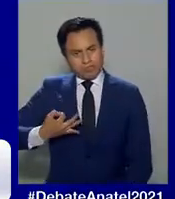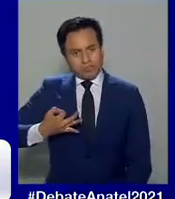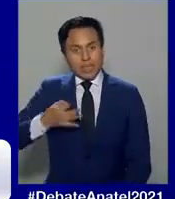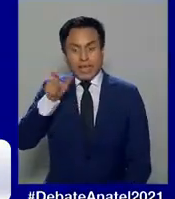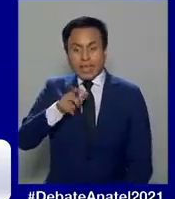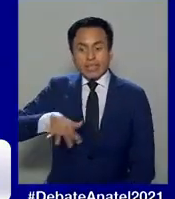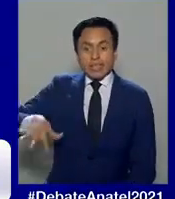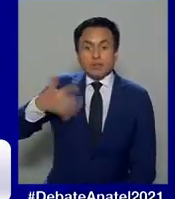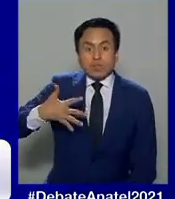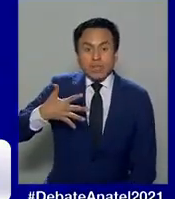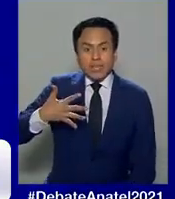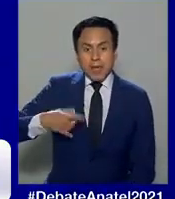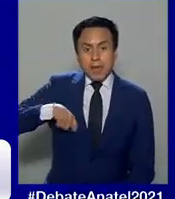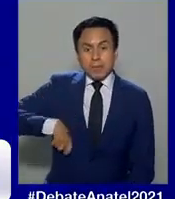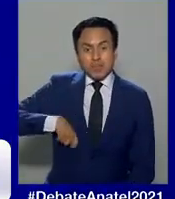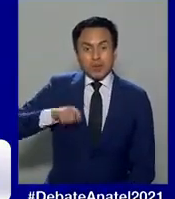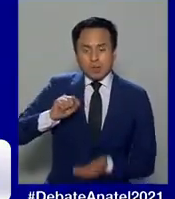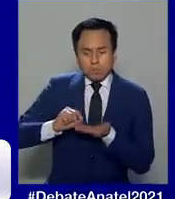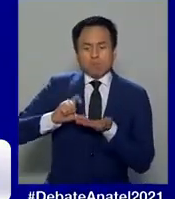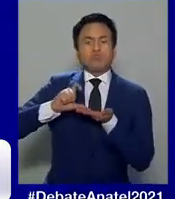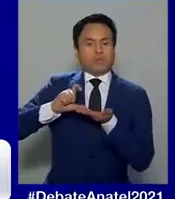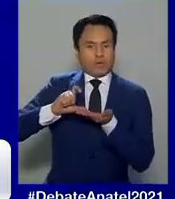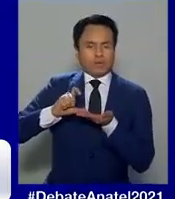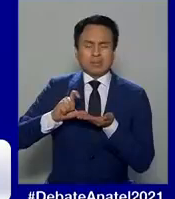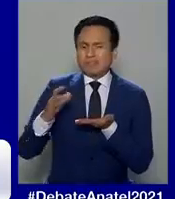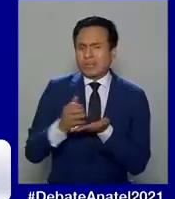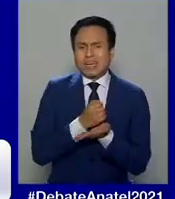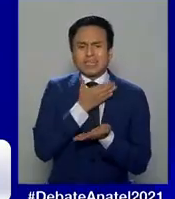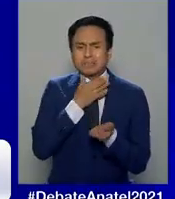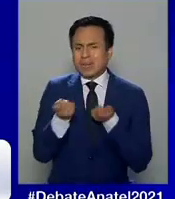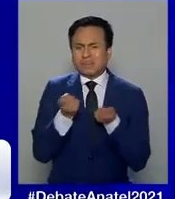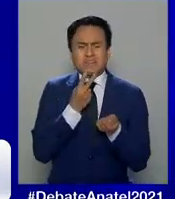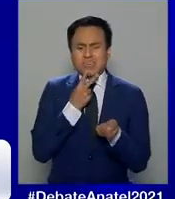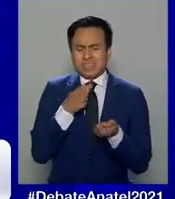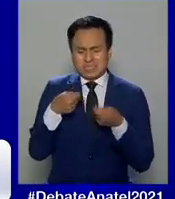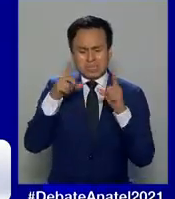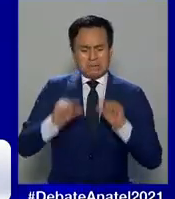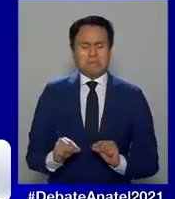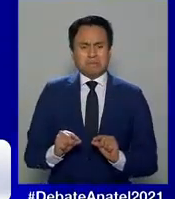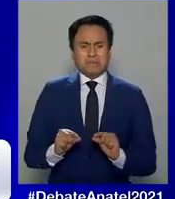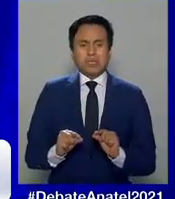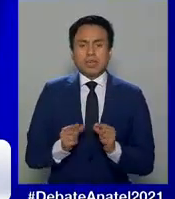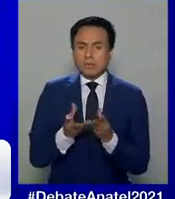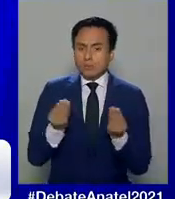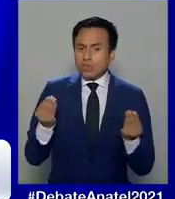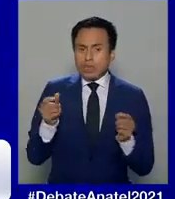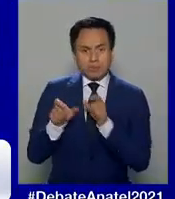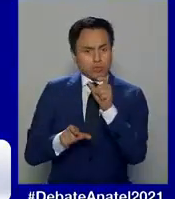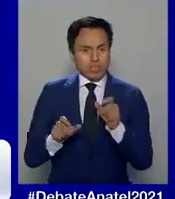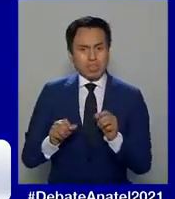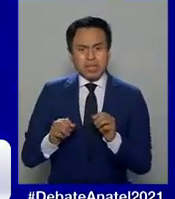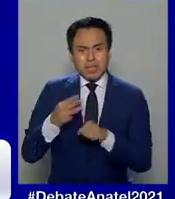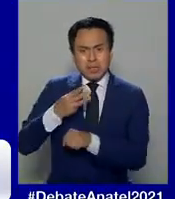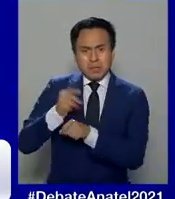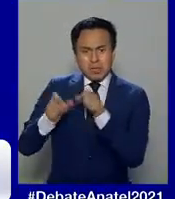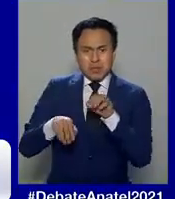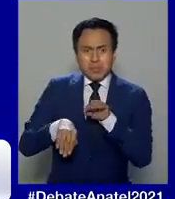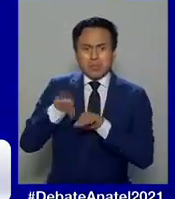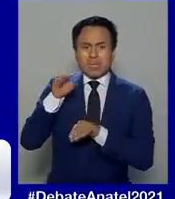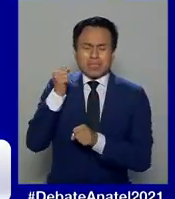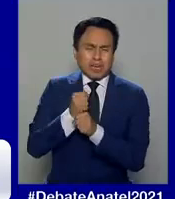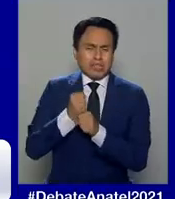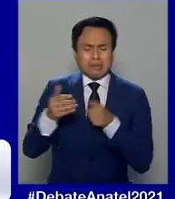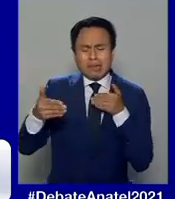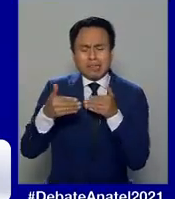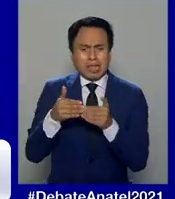gente le importa es que su pensión suba porque no alcanza para vivir. Y por lo tanto hoy día hay muchas personas mayores que están trabajando hasta la